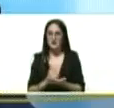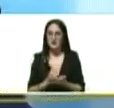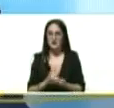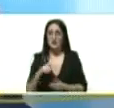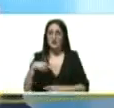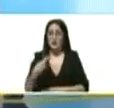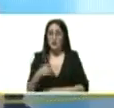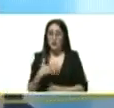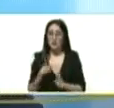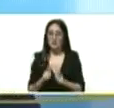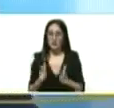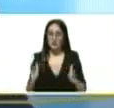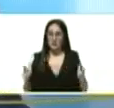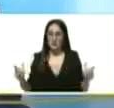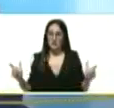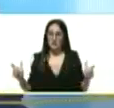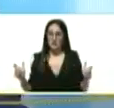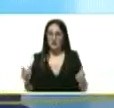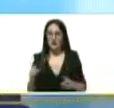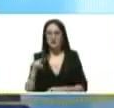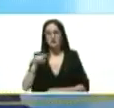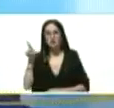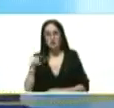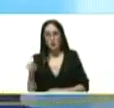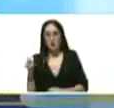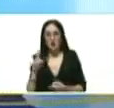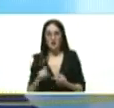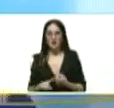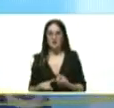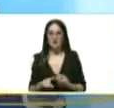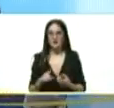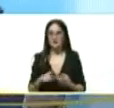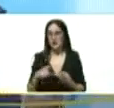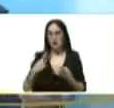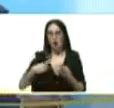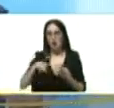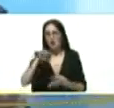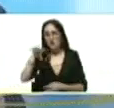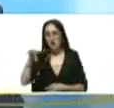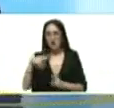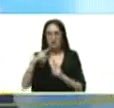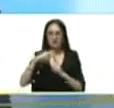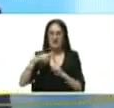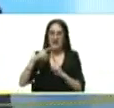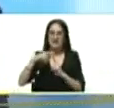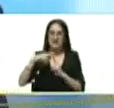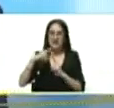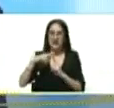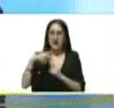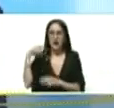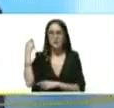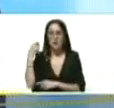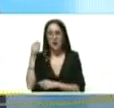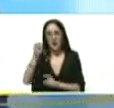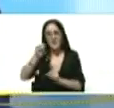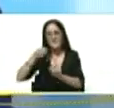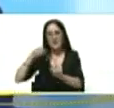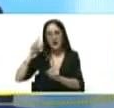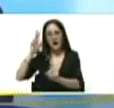pudiéramos replicar hacia el Zulia, hacia otras zonas del Táchira, hacia Apure, hacia